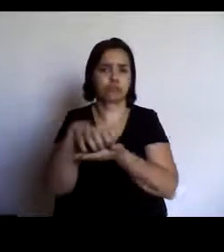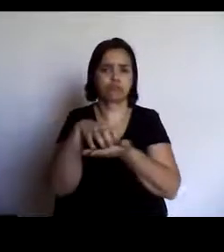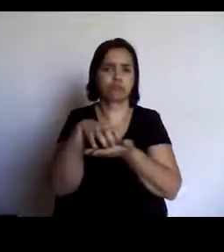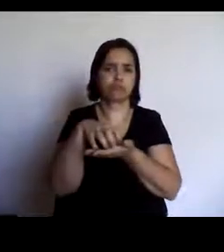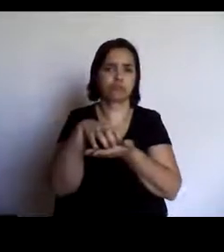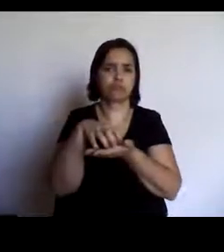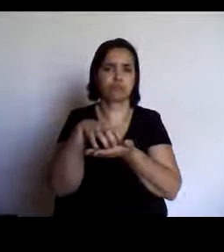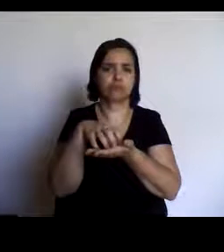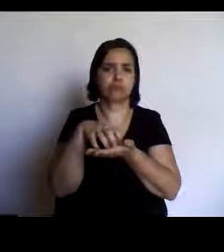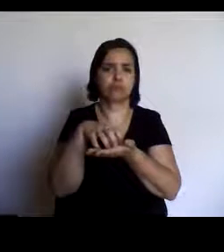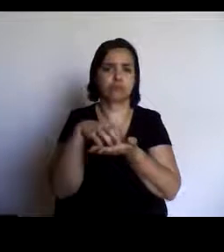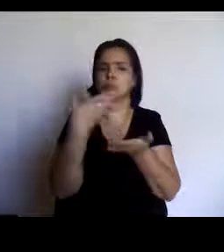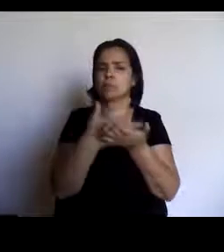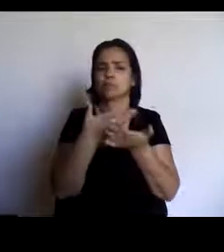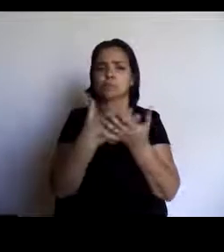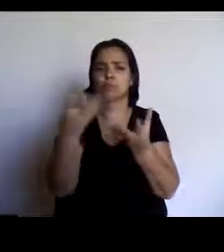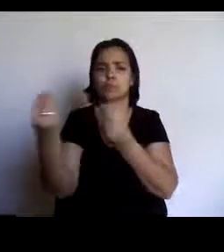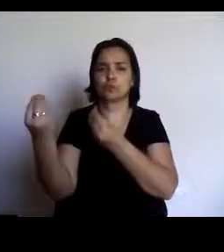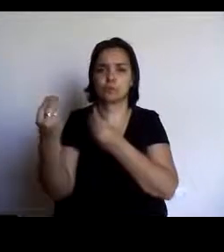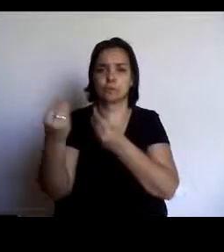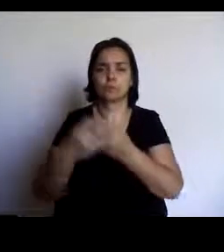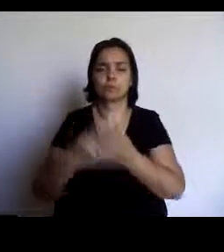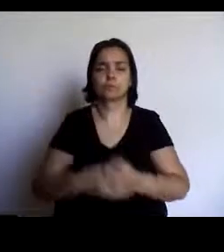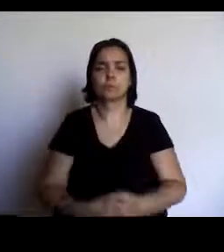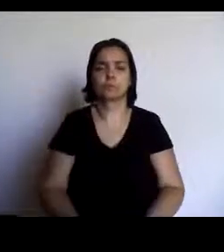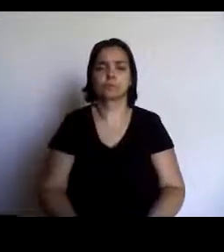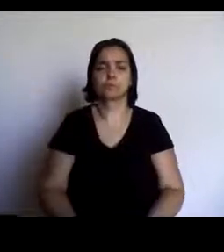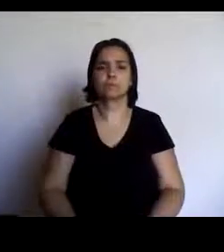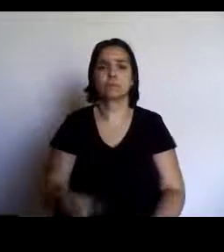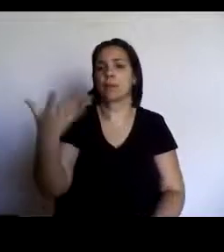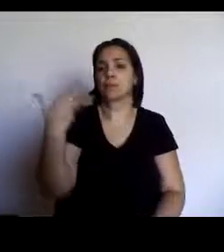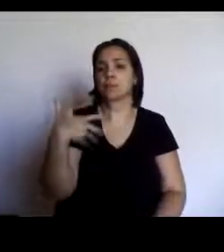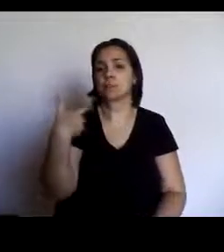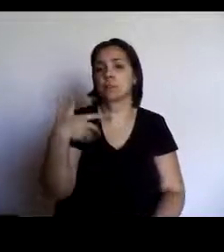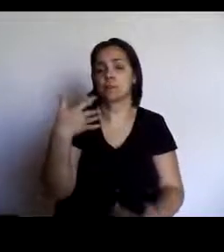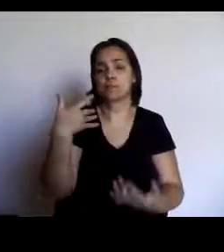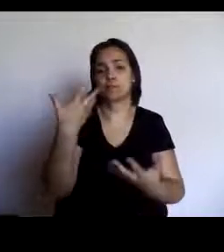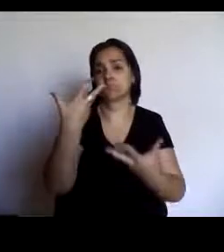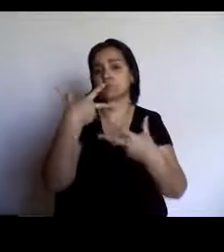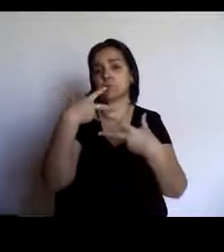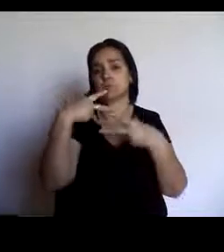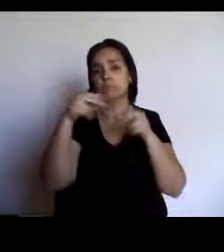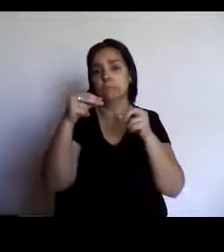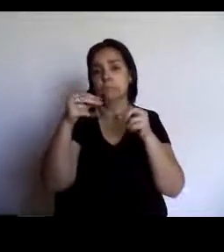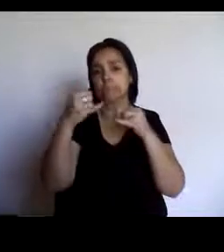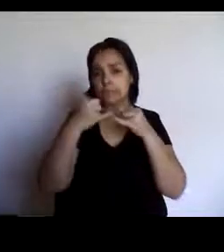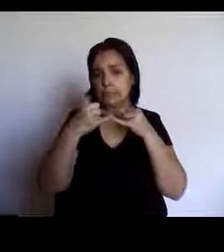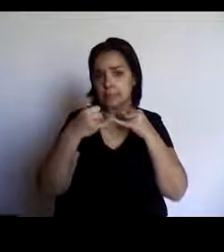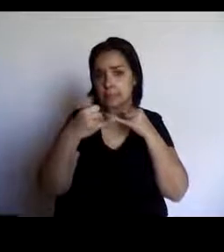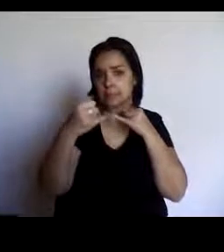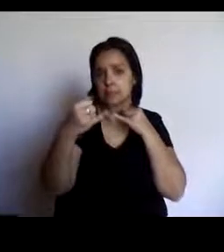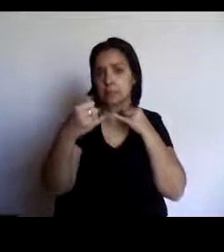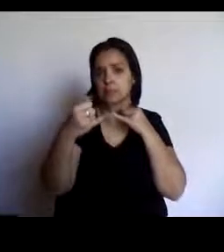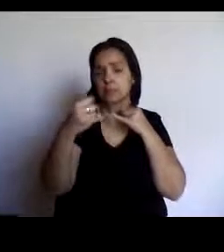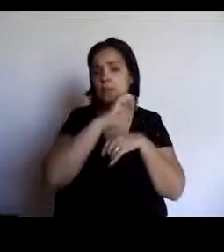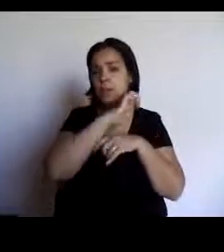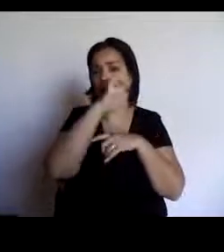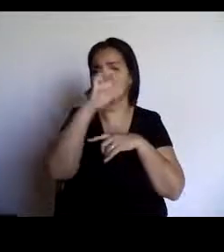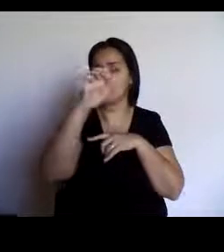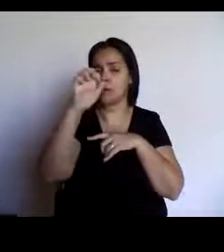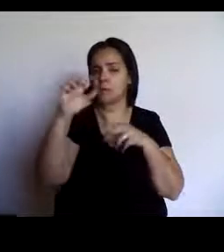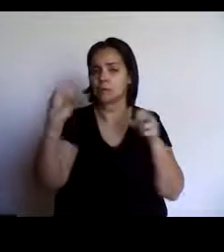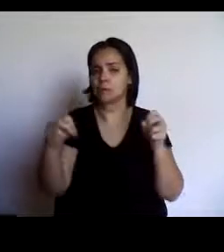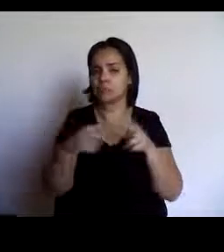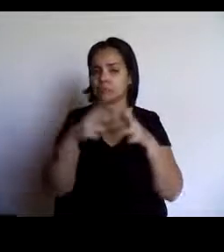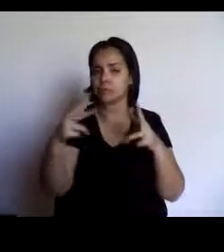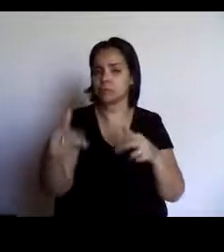muchos. Por ir terminando en esta misma línea de esa Europa más social, pues, también